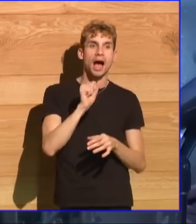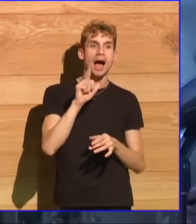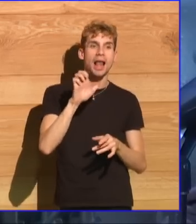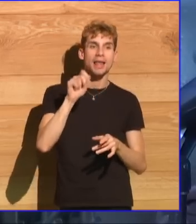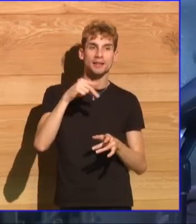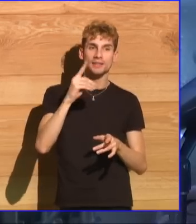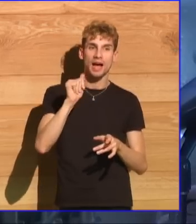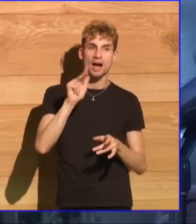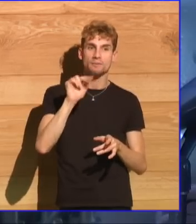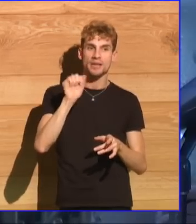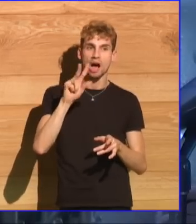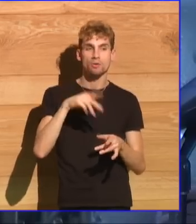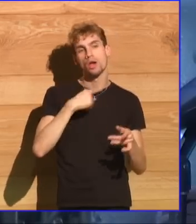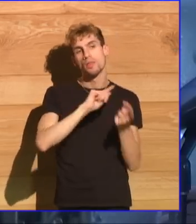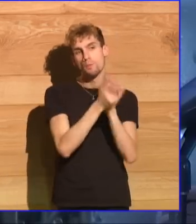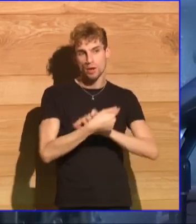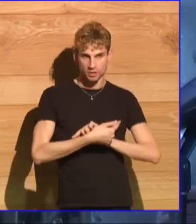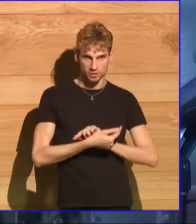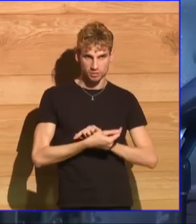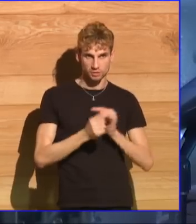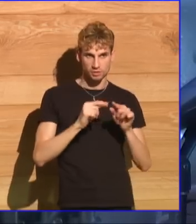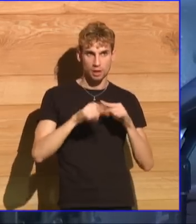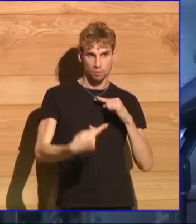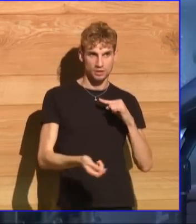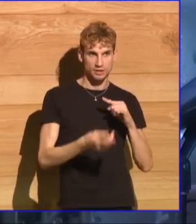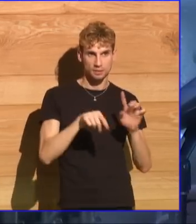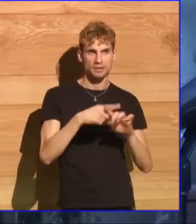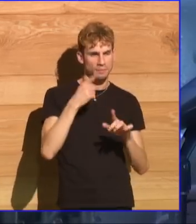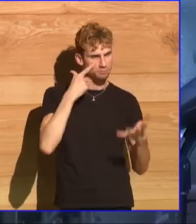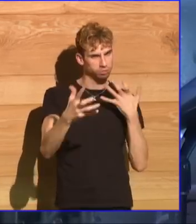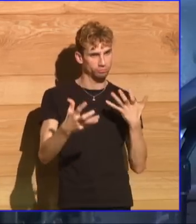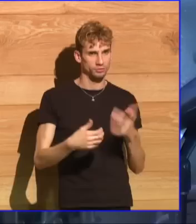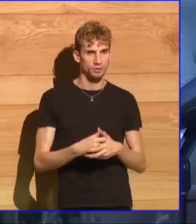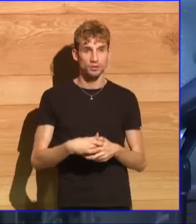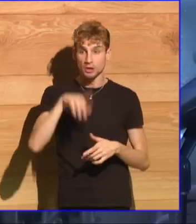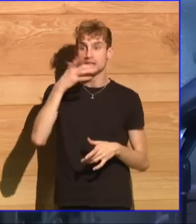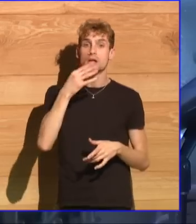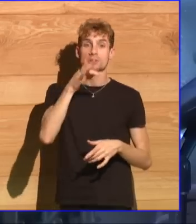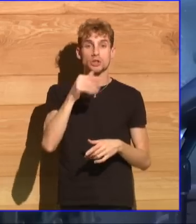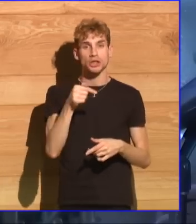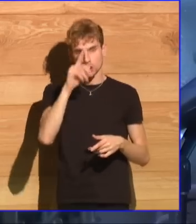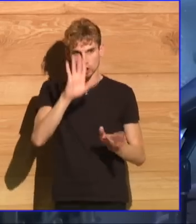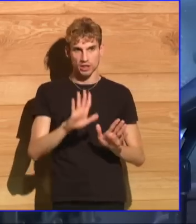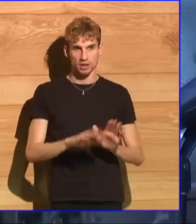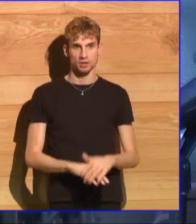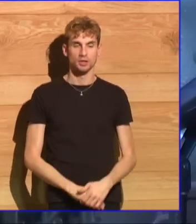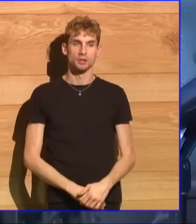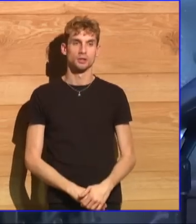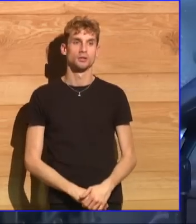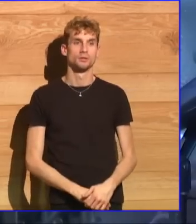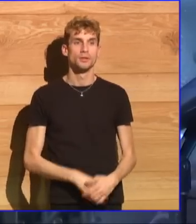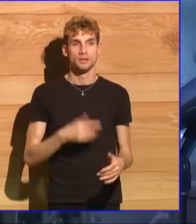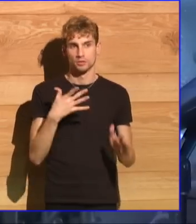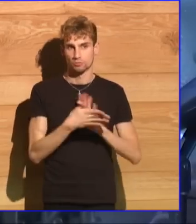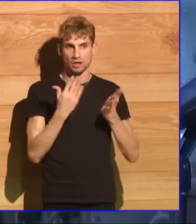sería con Michael Solomon en Hook, y por cierto se nota mucho, ¿eh? No sé si para bien o para mal, es otra clase de